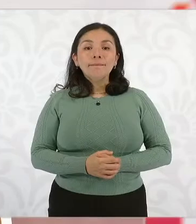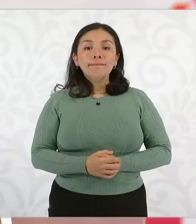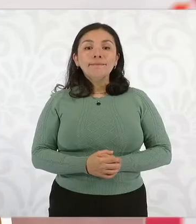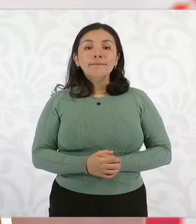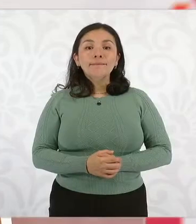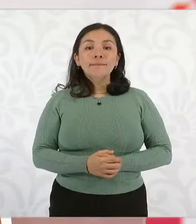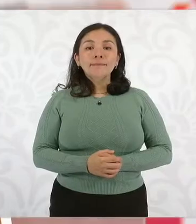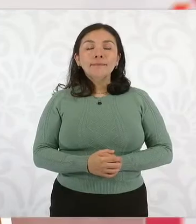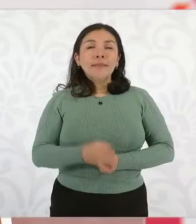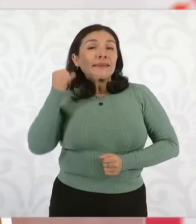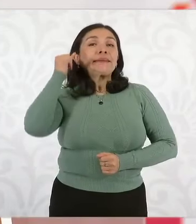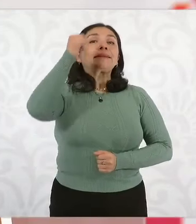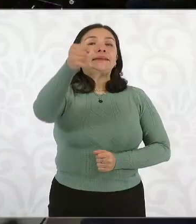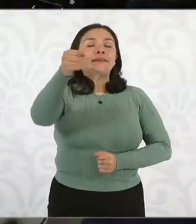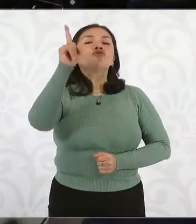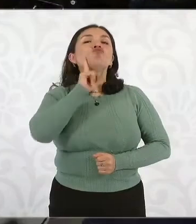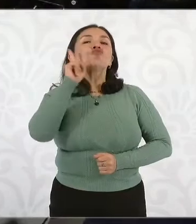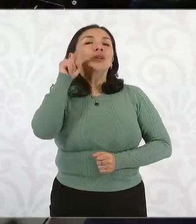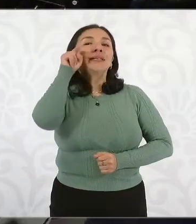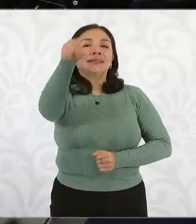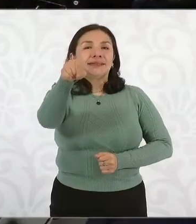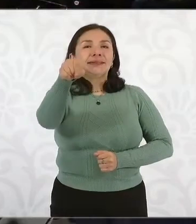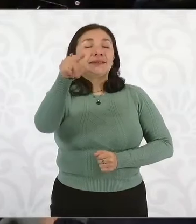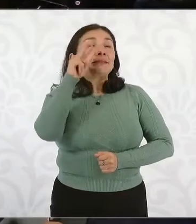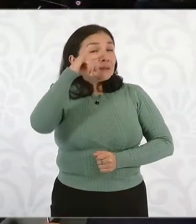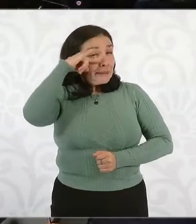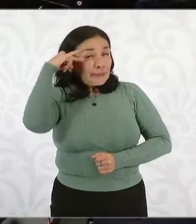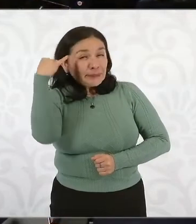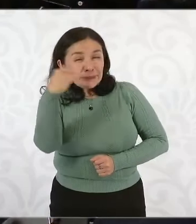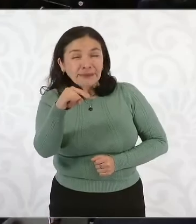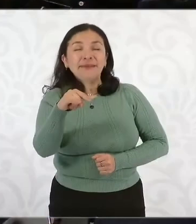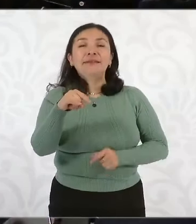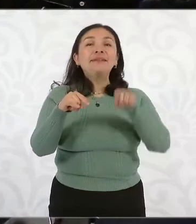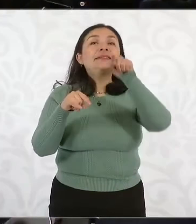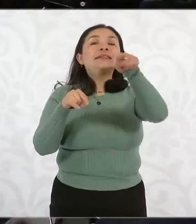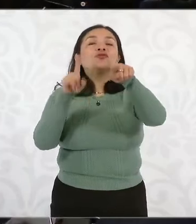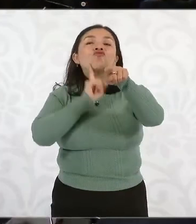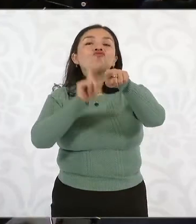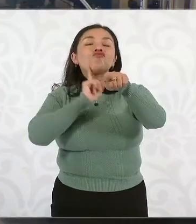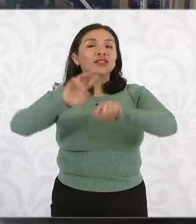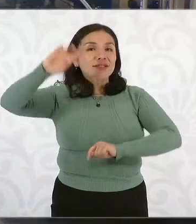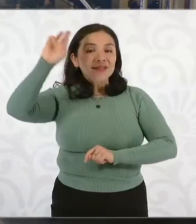A ver, hasta atrás, la compañera que está atrás. Ni alcanzo a ver, solo veo su manita que está así.